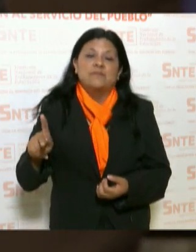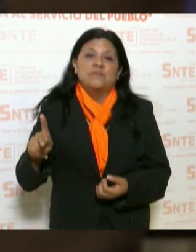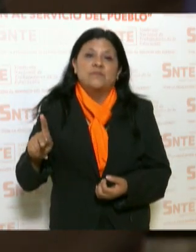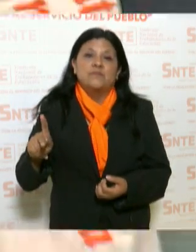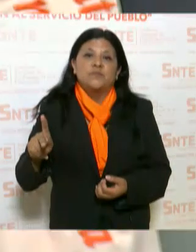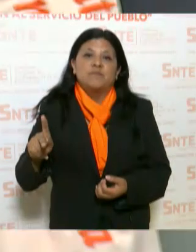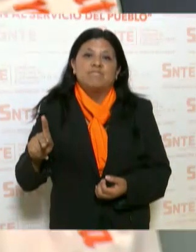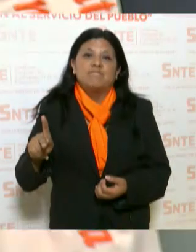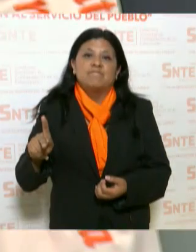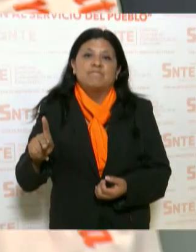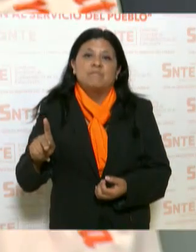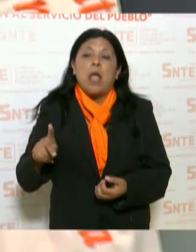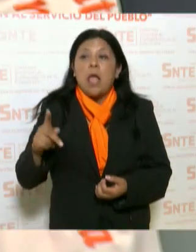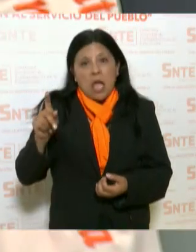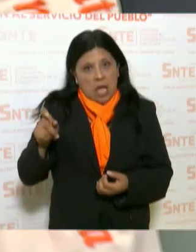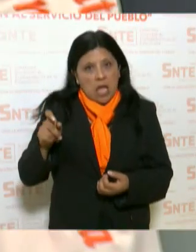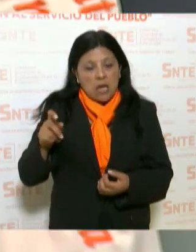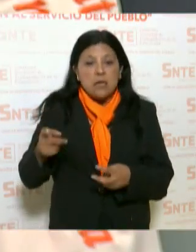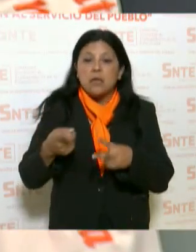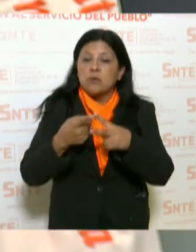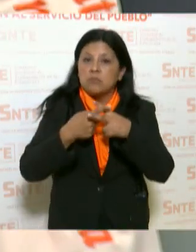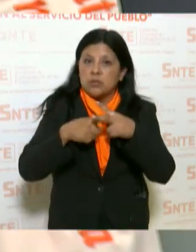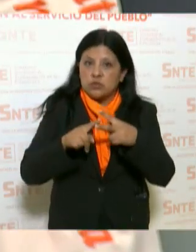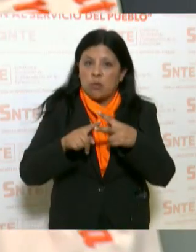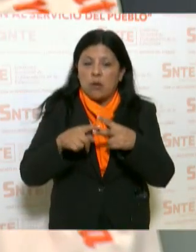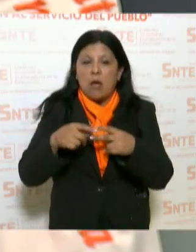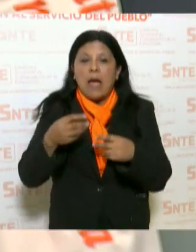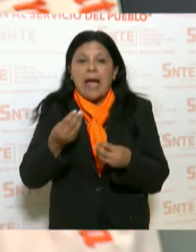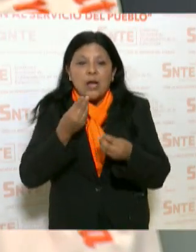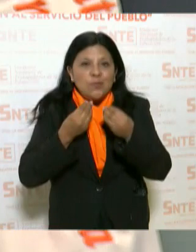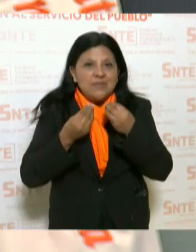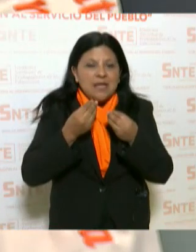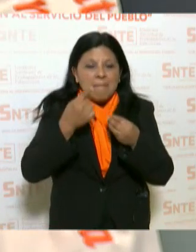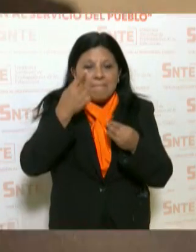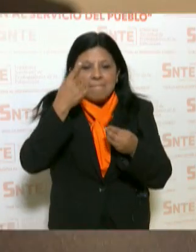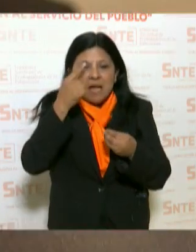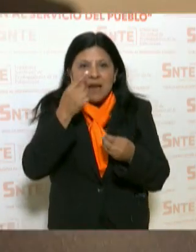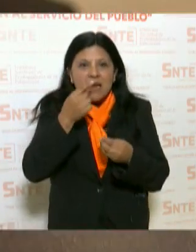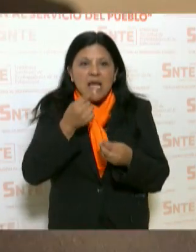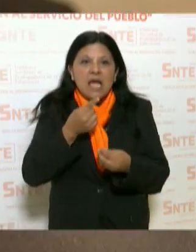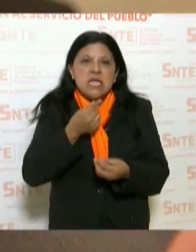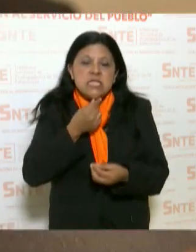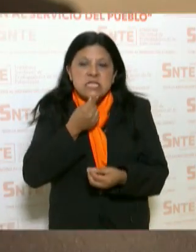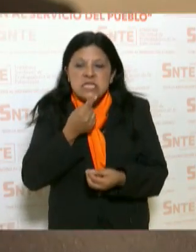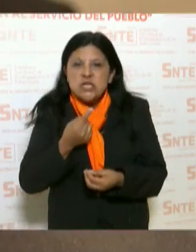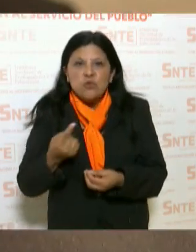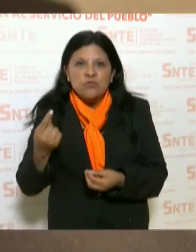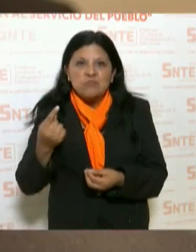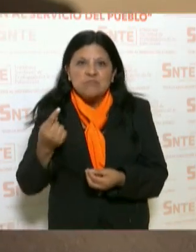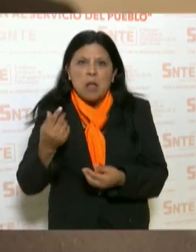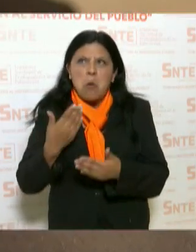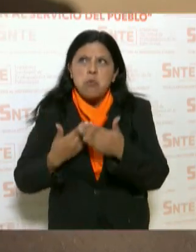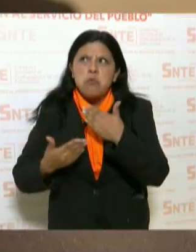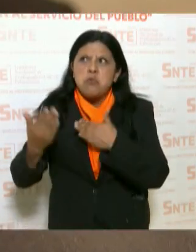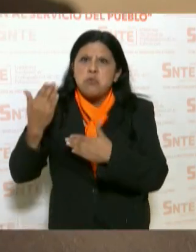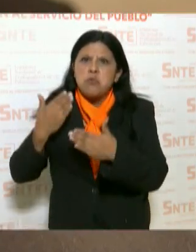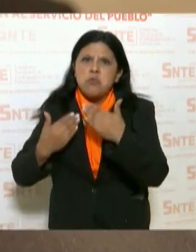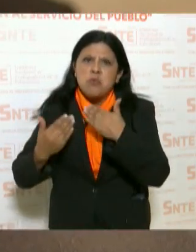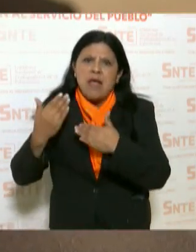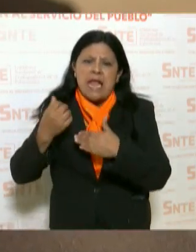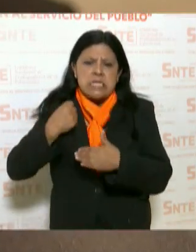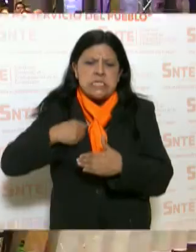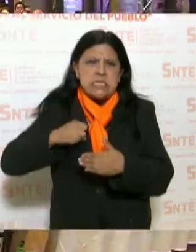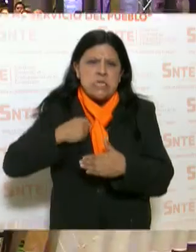es el creador de los desayunos escolares. Estamos hablando de los años 20 del siglo